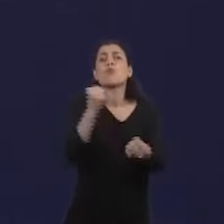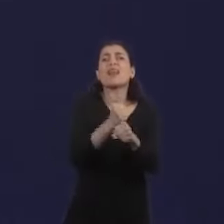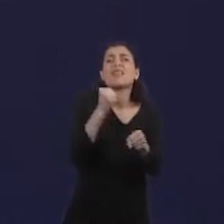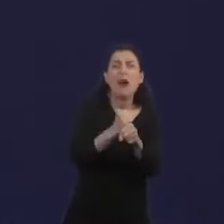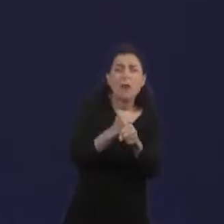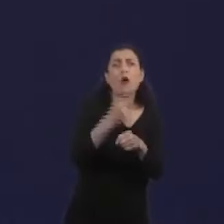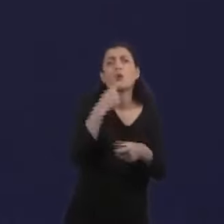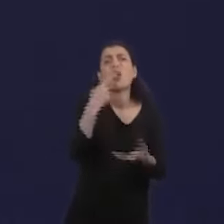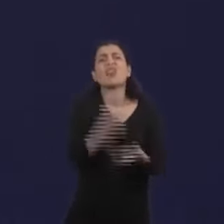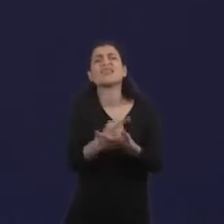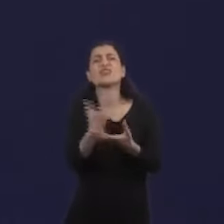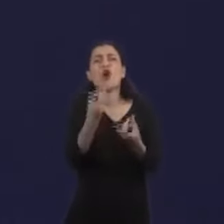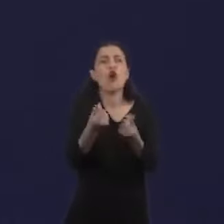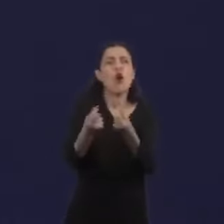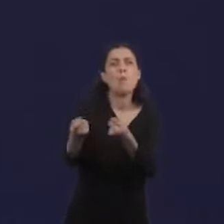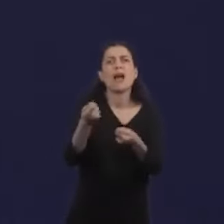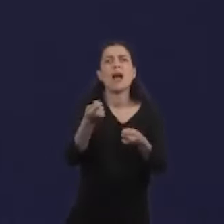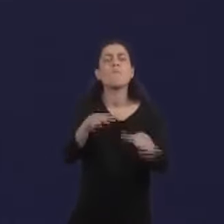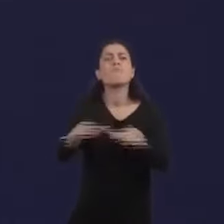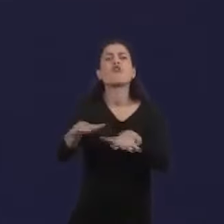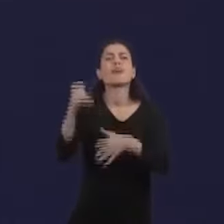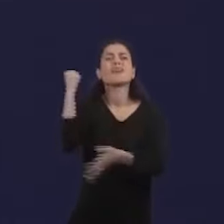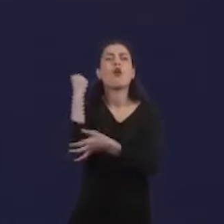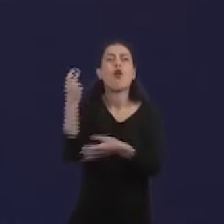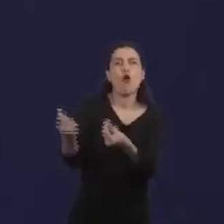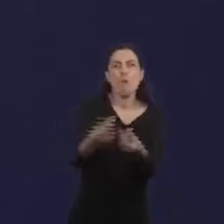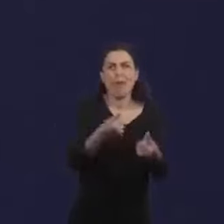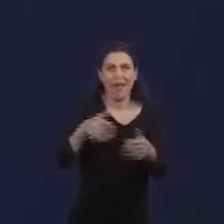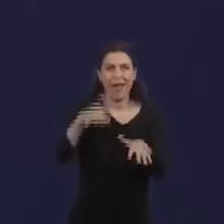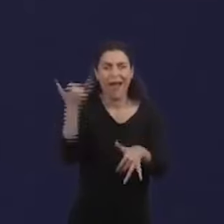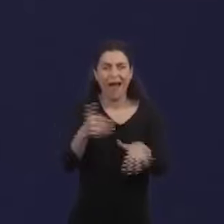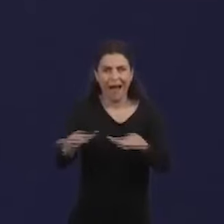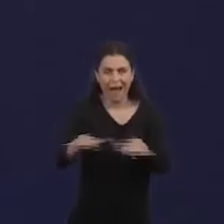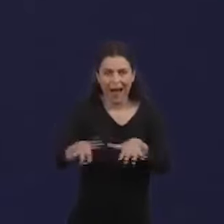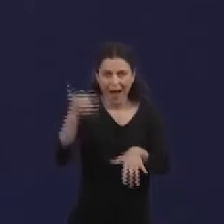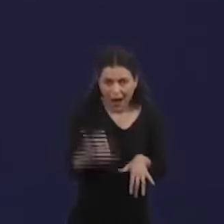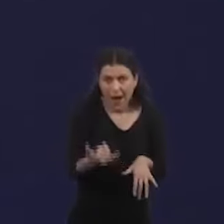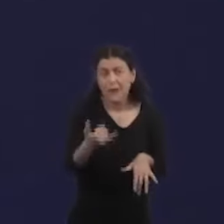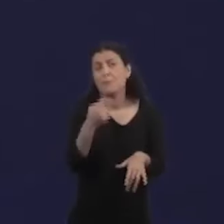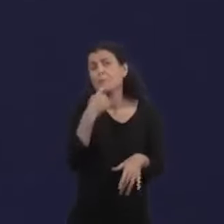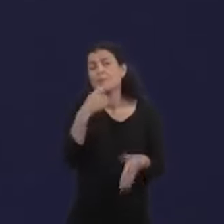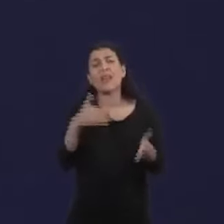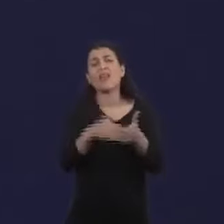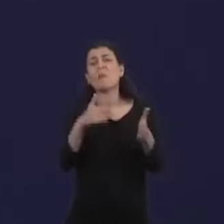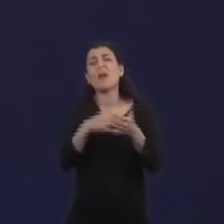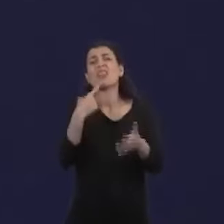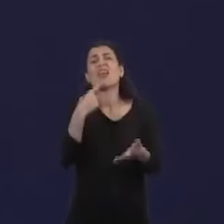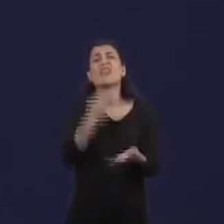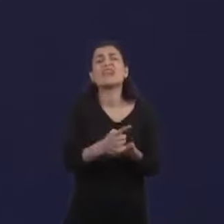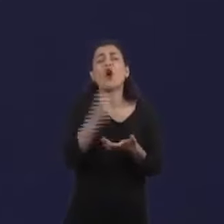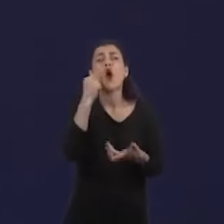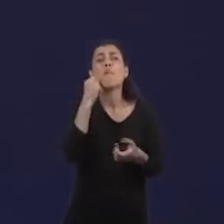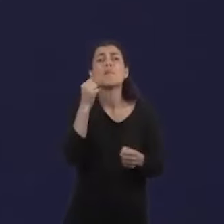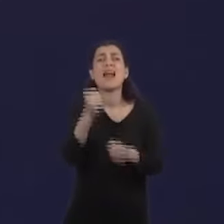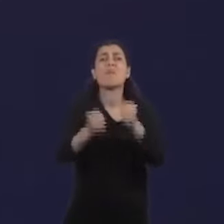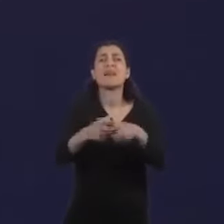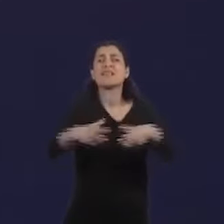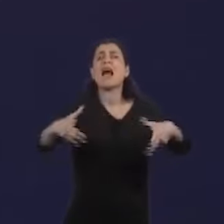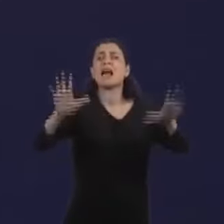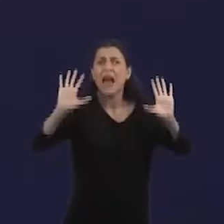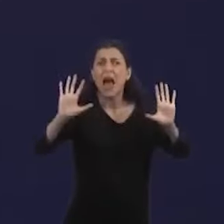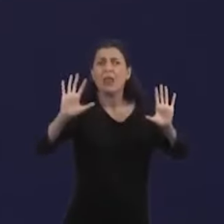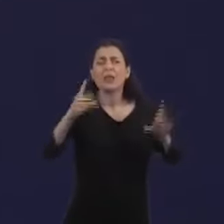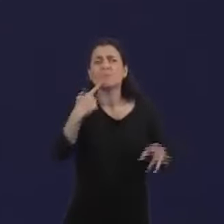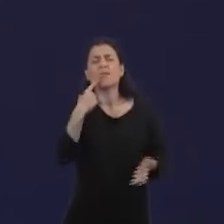mercadería y va por el zapatero de la otra esquina que decide comprar más maquinaria y va también por el gran empresario que decide